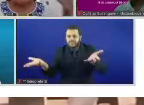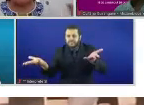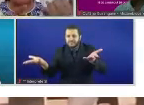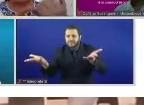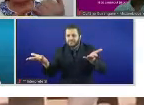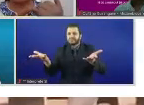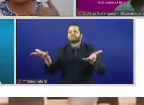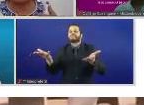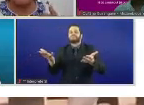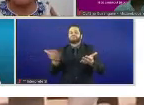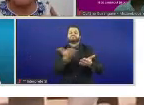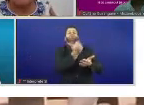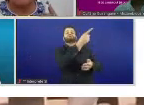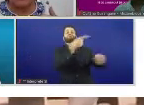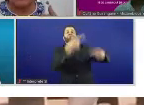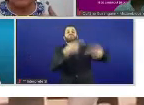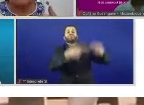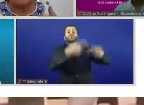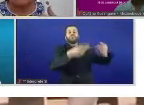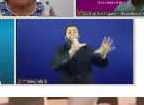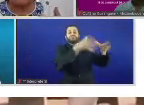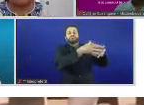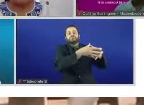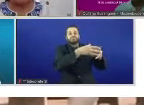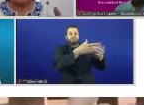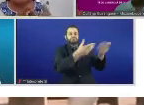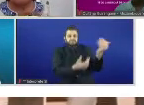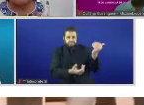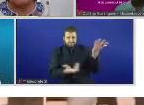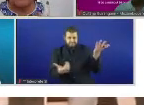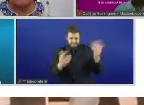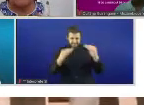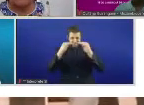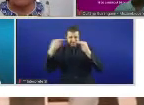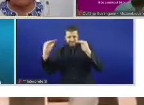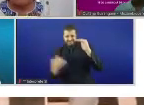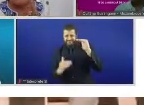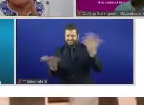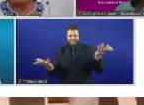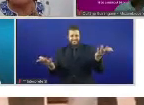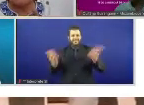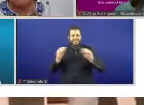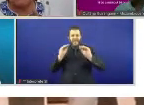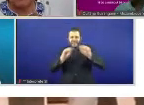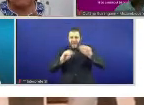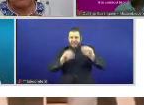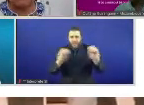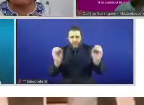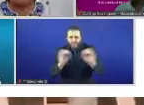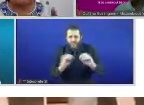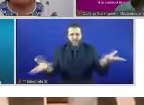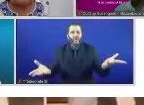sea, la educación que es tan importante, la salud y el Ministerio de la